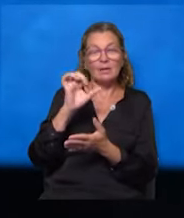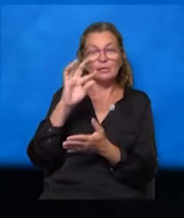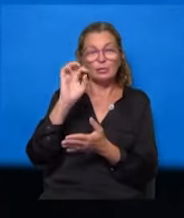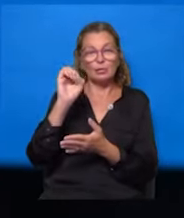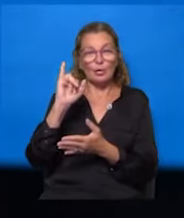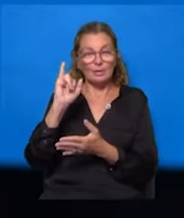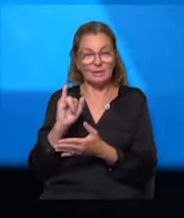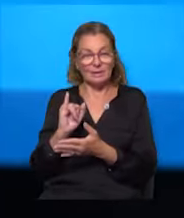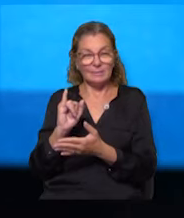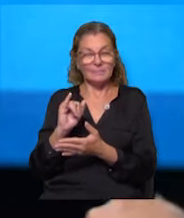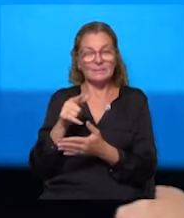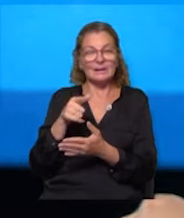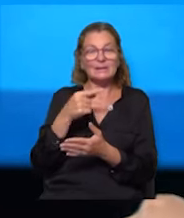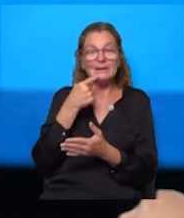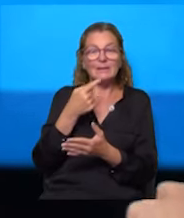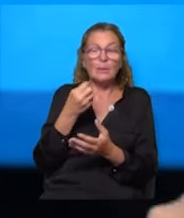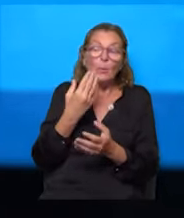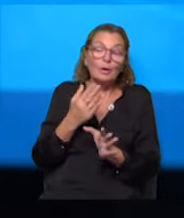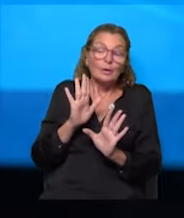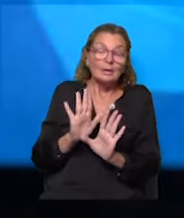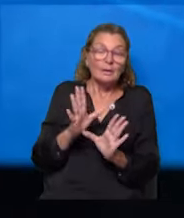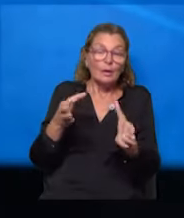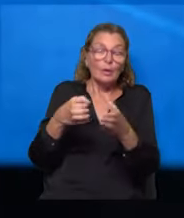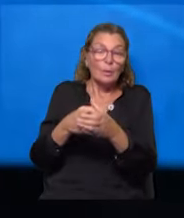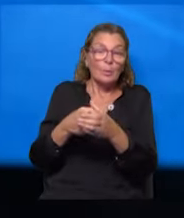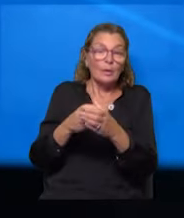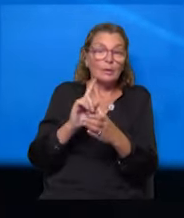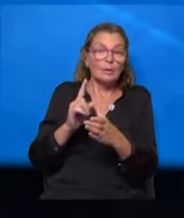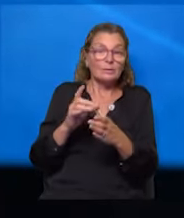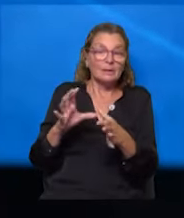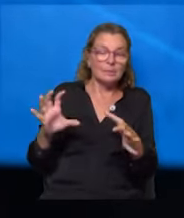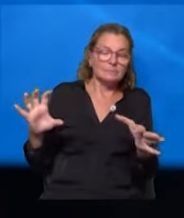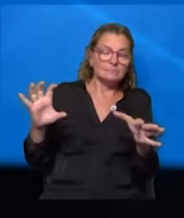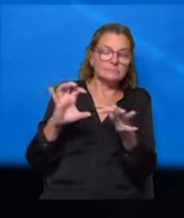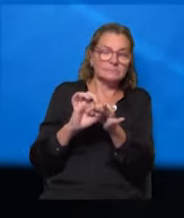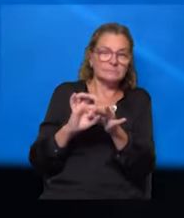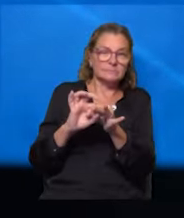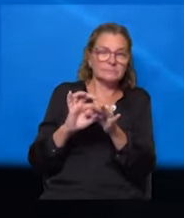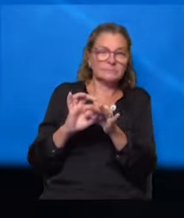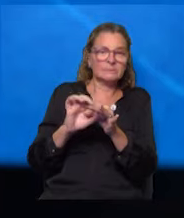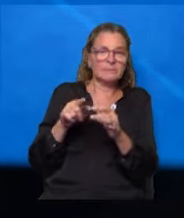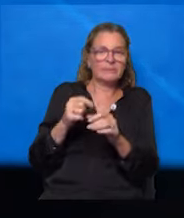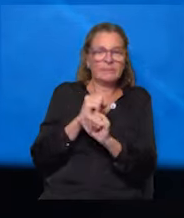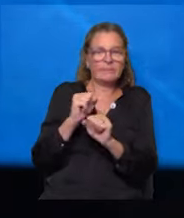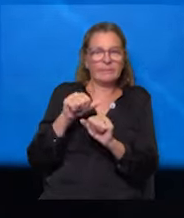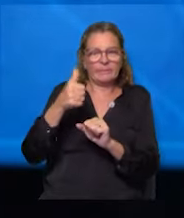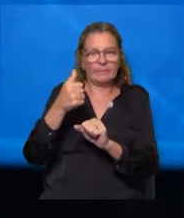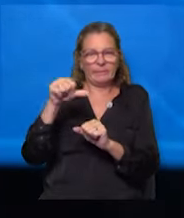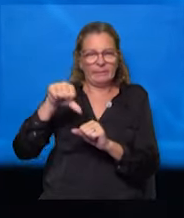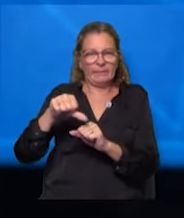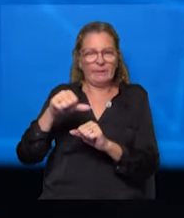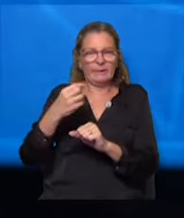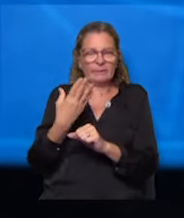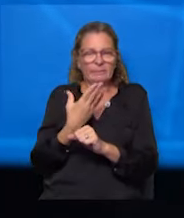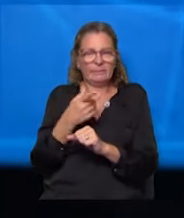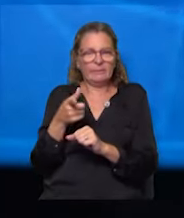progresista que Que bueno que entonces no está tan atado en ese sentido a si uno puede ganar puede perder cómo le